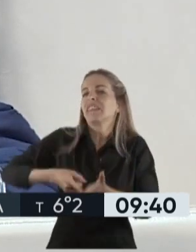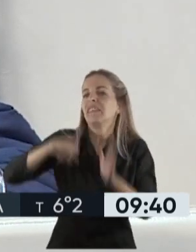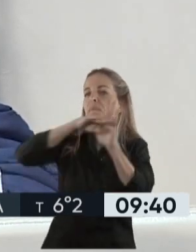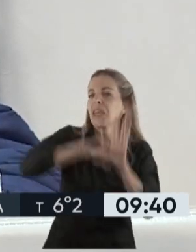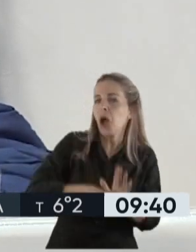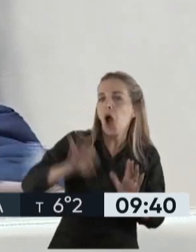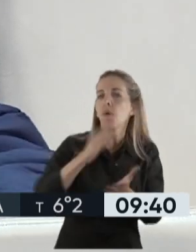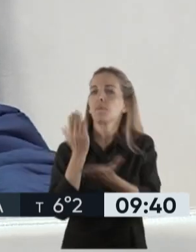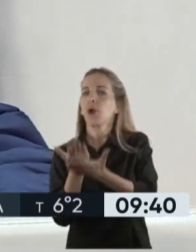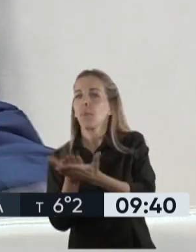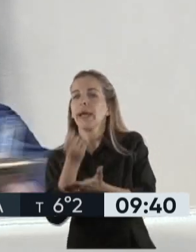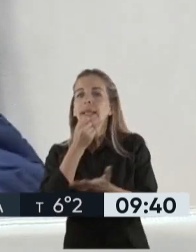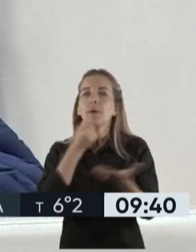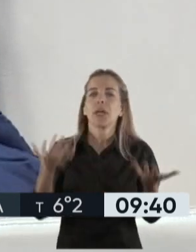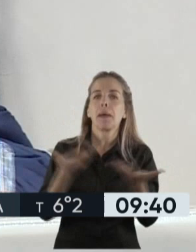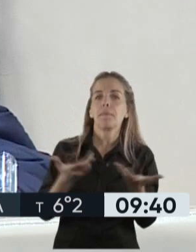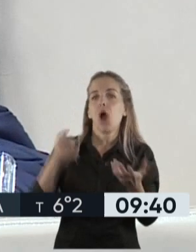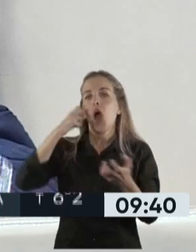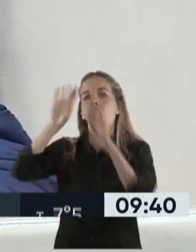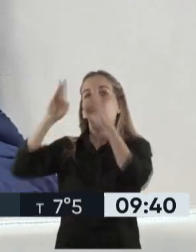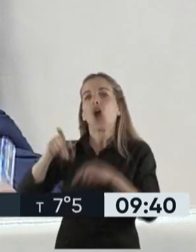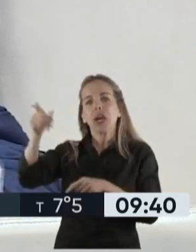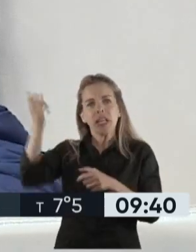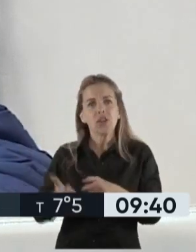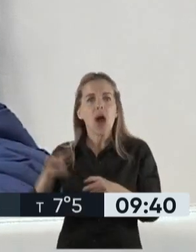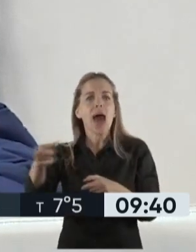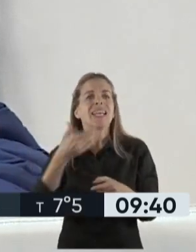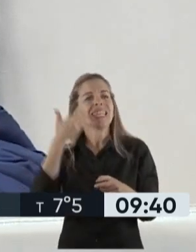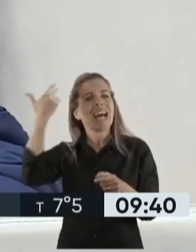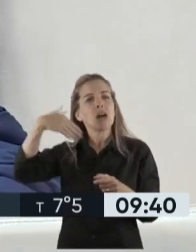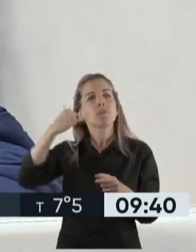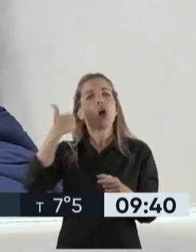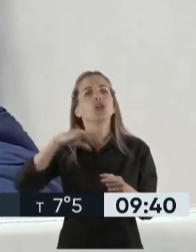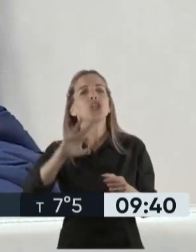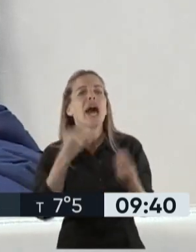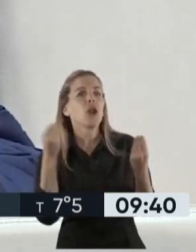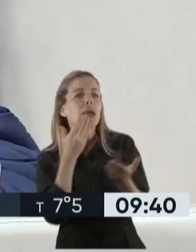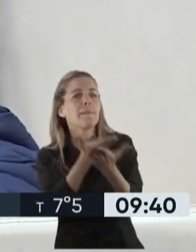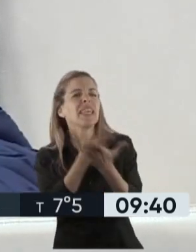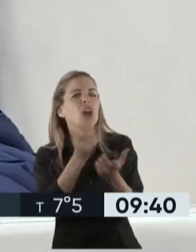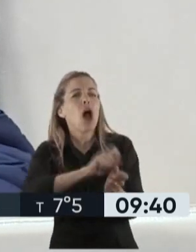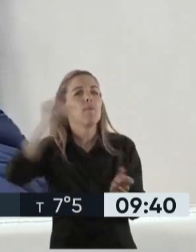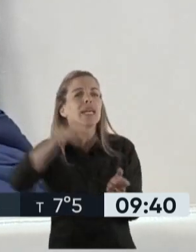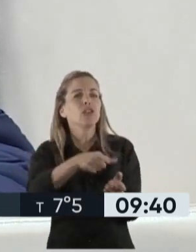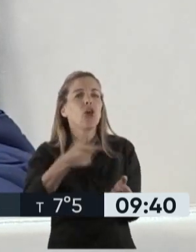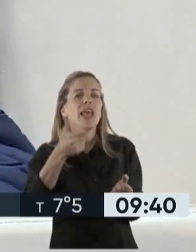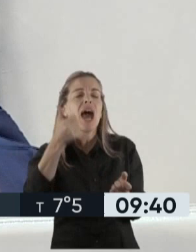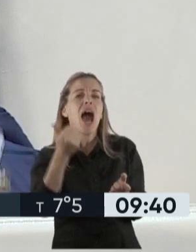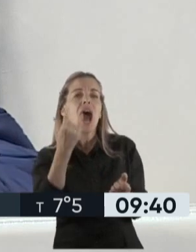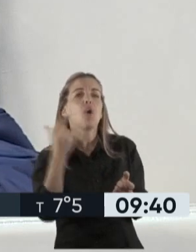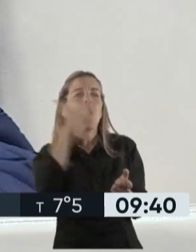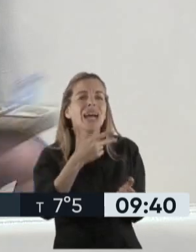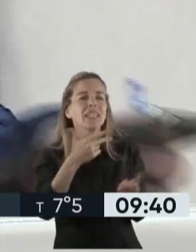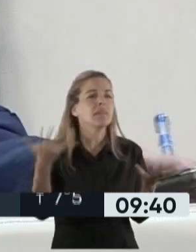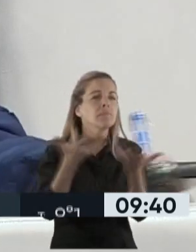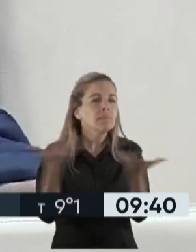Congreso con tema renta universal. Pablo Moyano habló de la universalización de las asignaciones familiares. ¿Esta o alguna otra? ¿Hay alguna medida para el